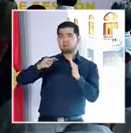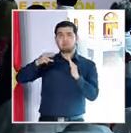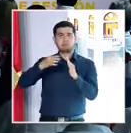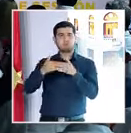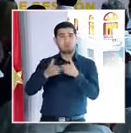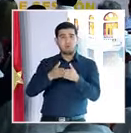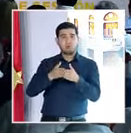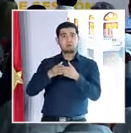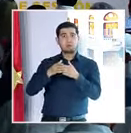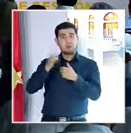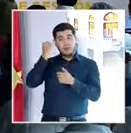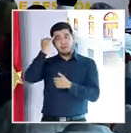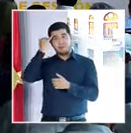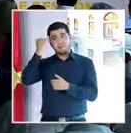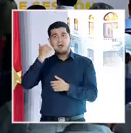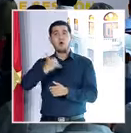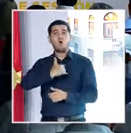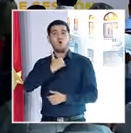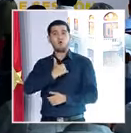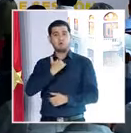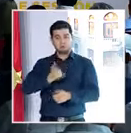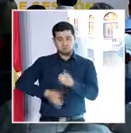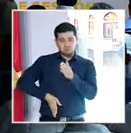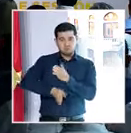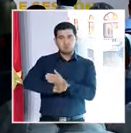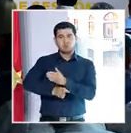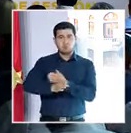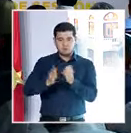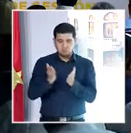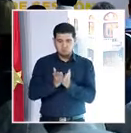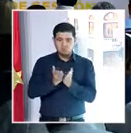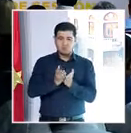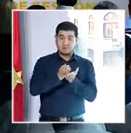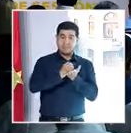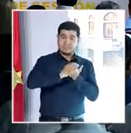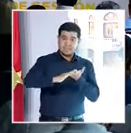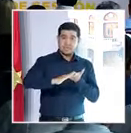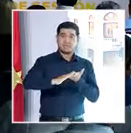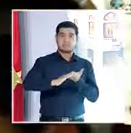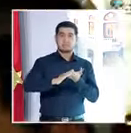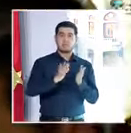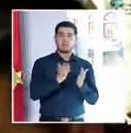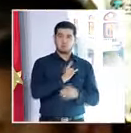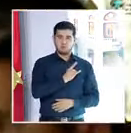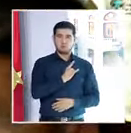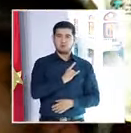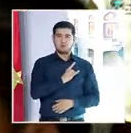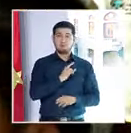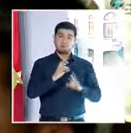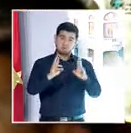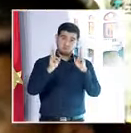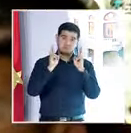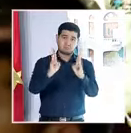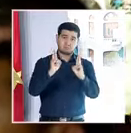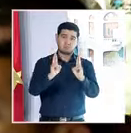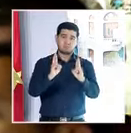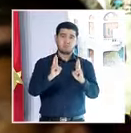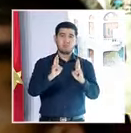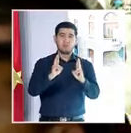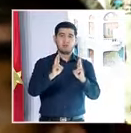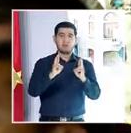programa, que tenemos la firme convicción que continuará en el tiempo, es la mejor garantía